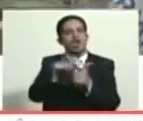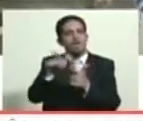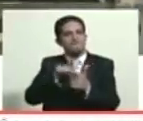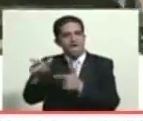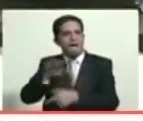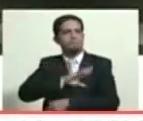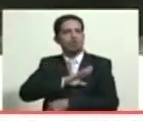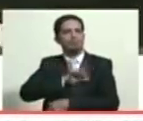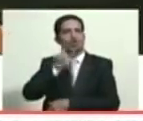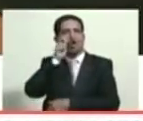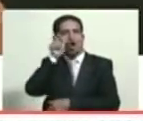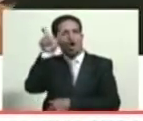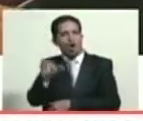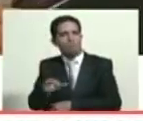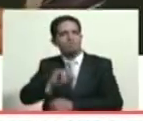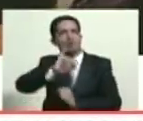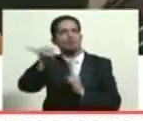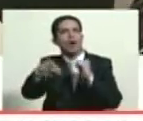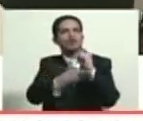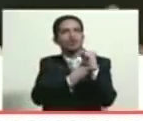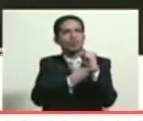del señor Guaidó.